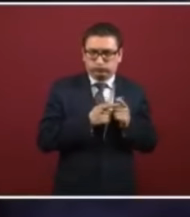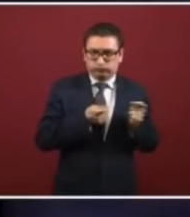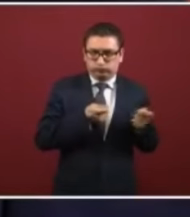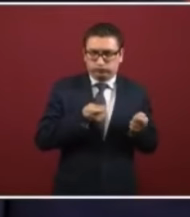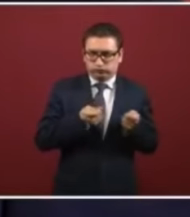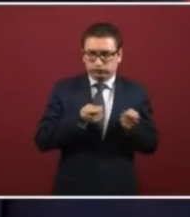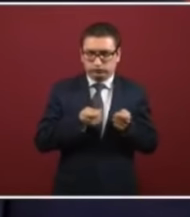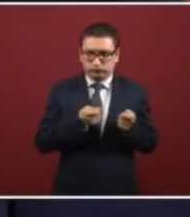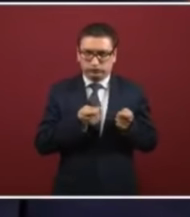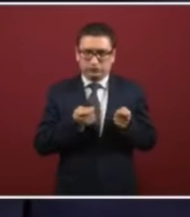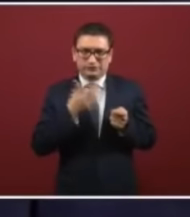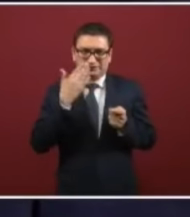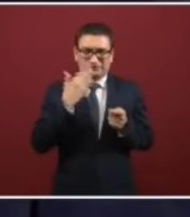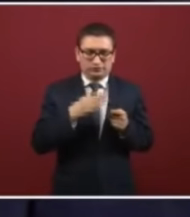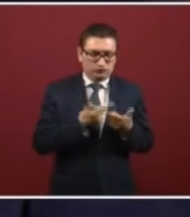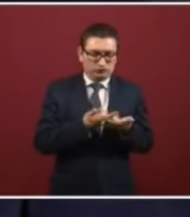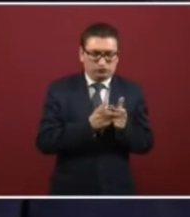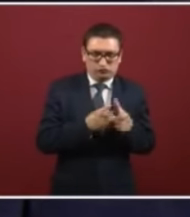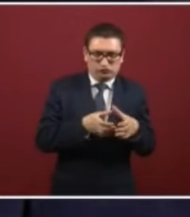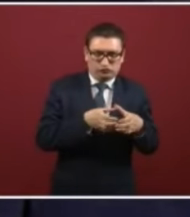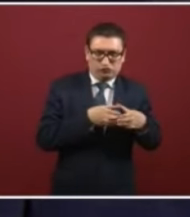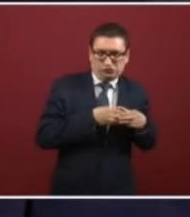estaba secuestrado.